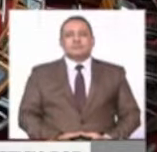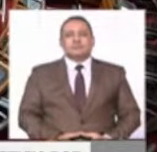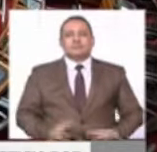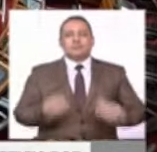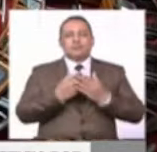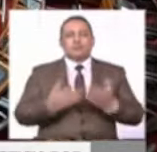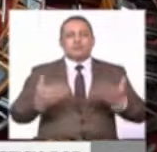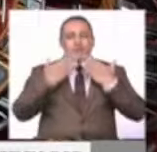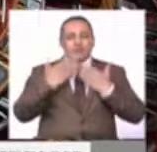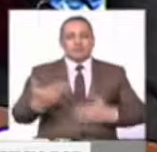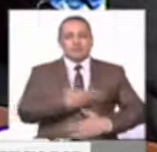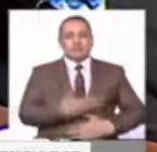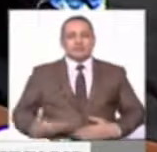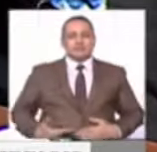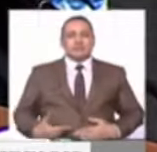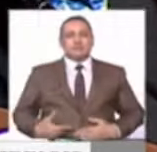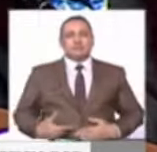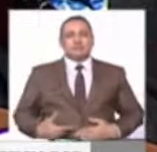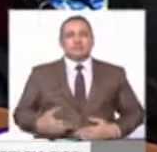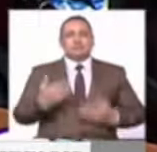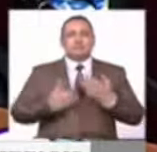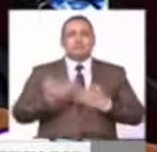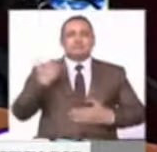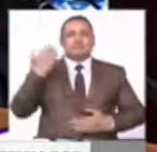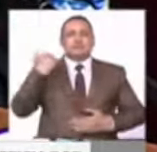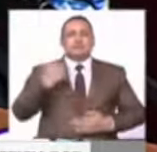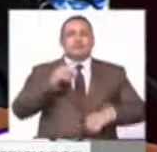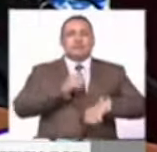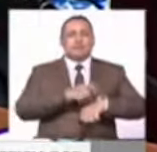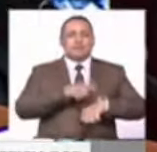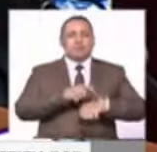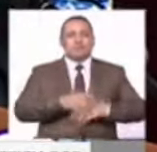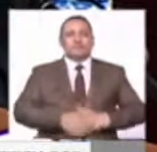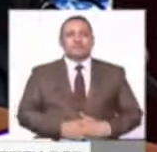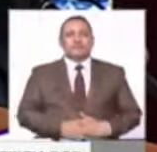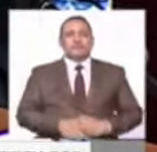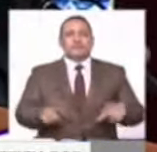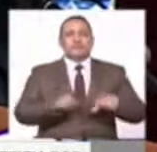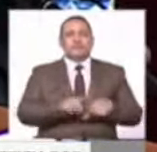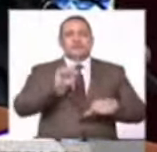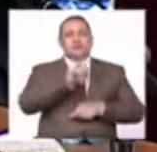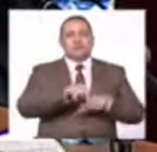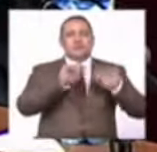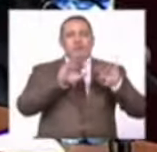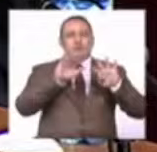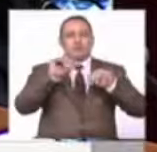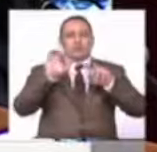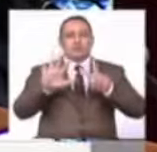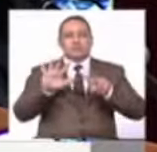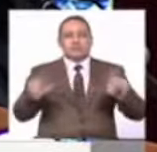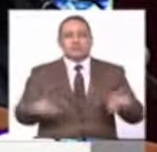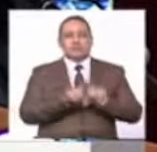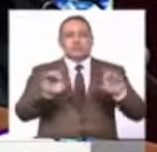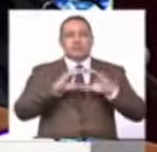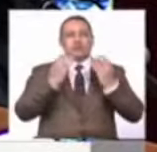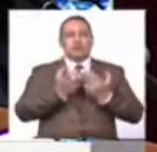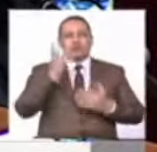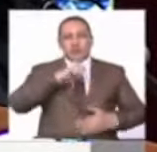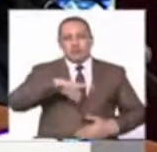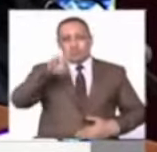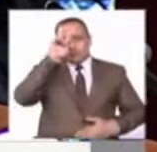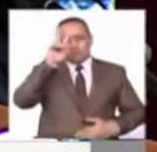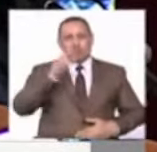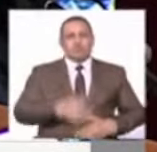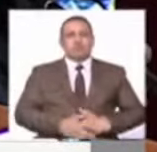Muchas gracias presidente Hace algún tiempo 1997 en el congreso de la